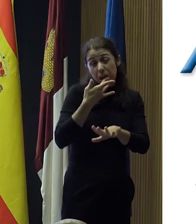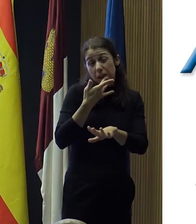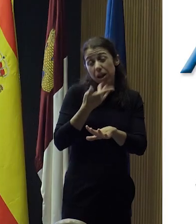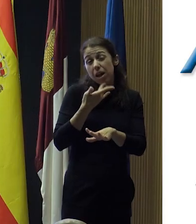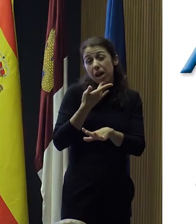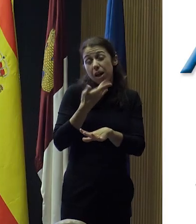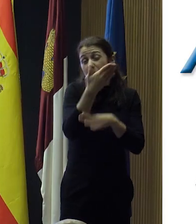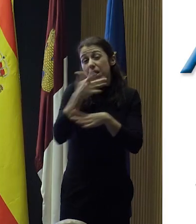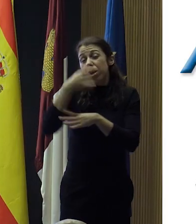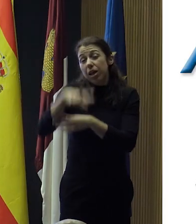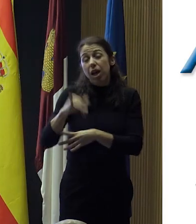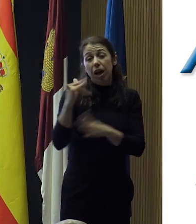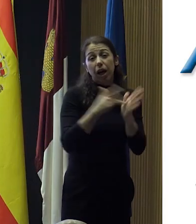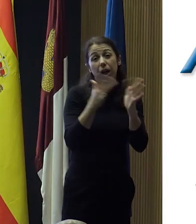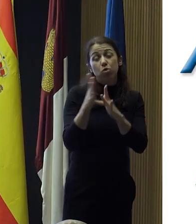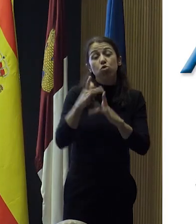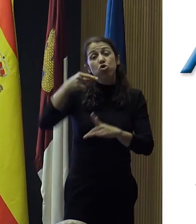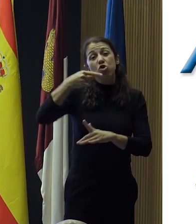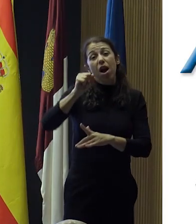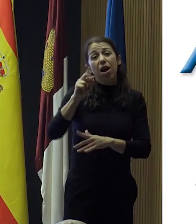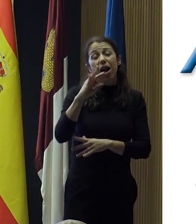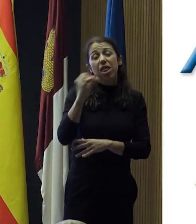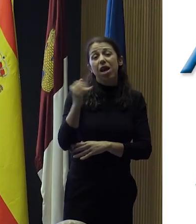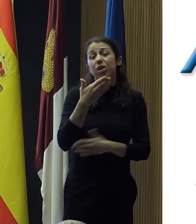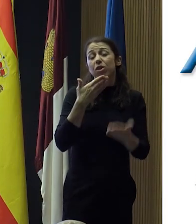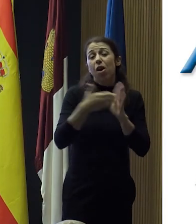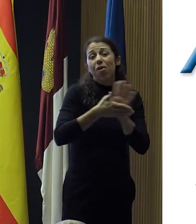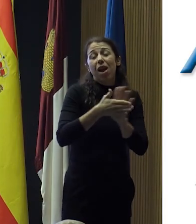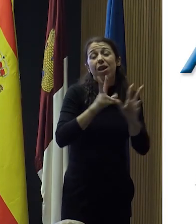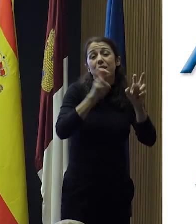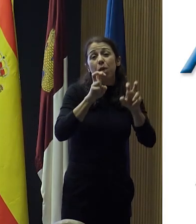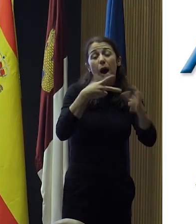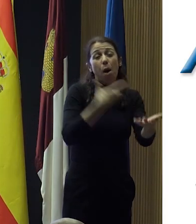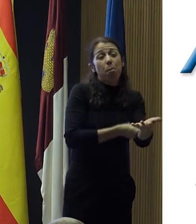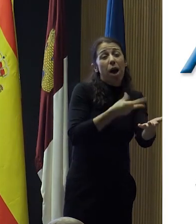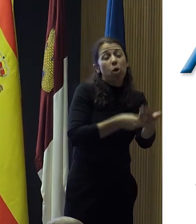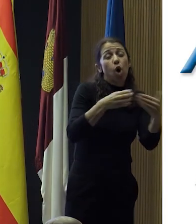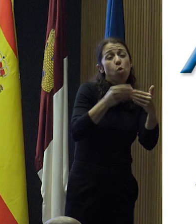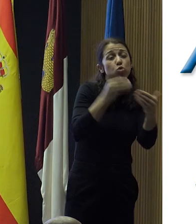mano de Jesús García Guerrero, que nos hablará de la utilidad de las vacunas